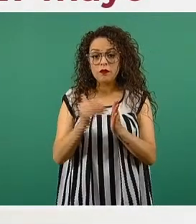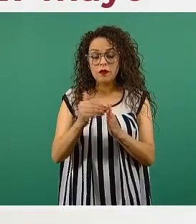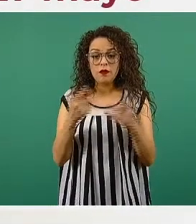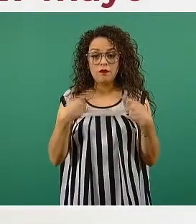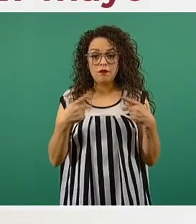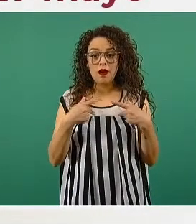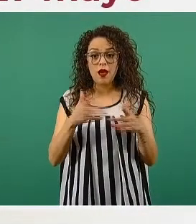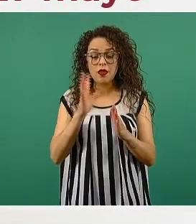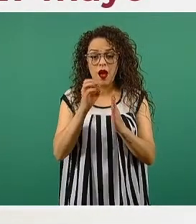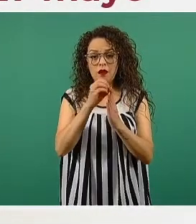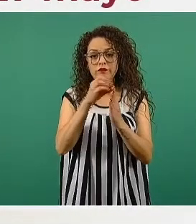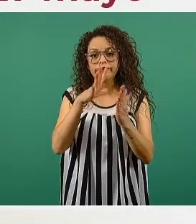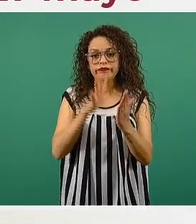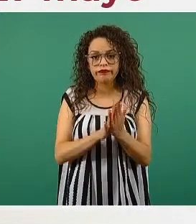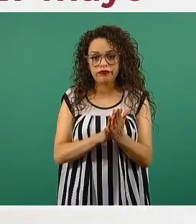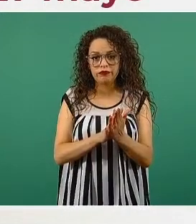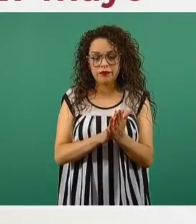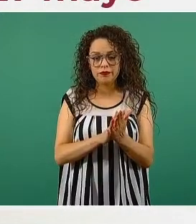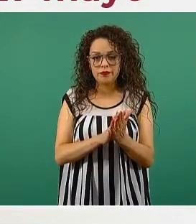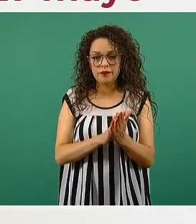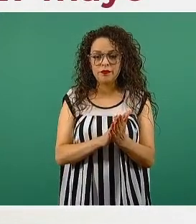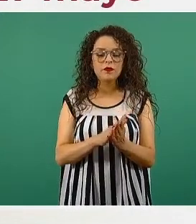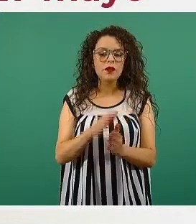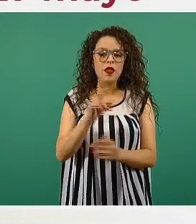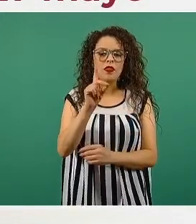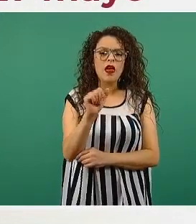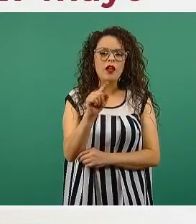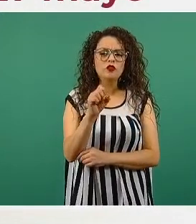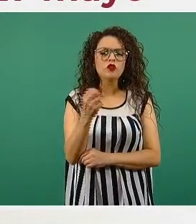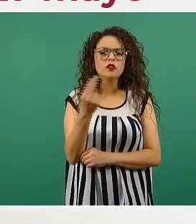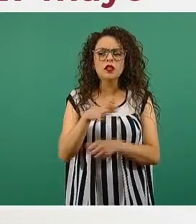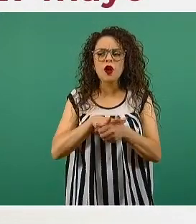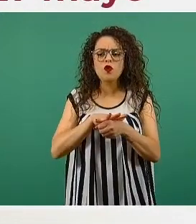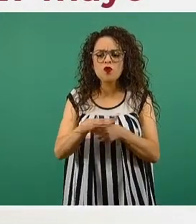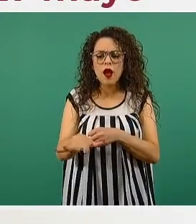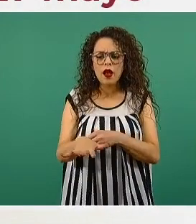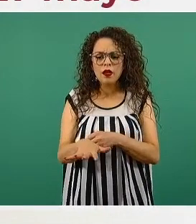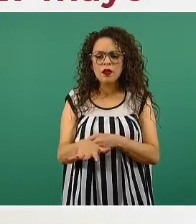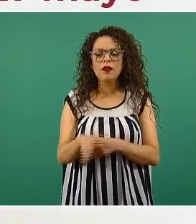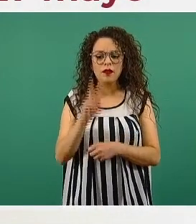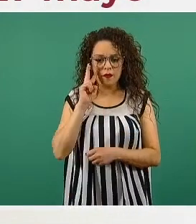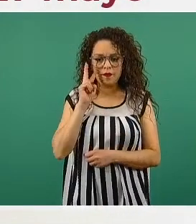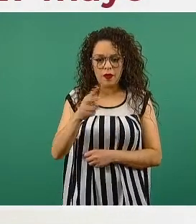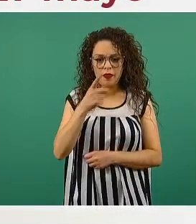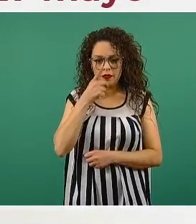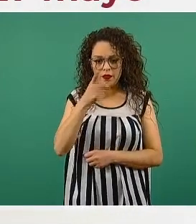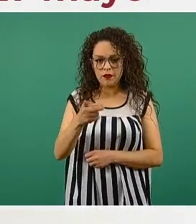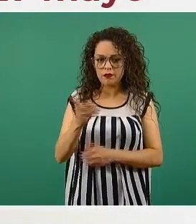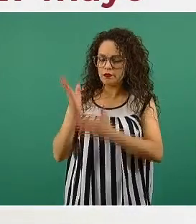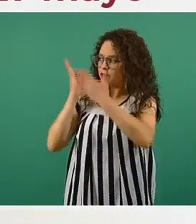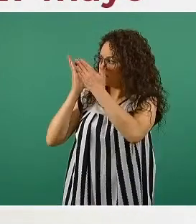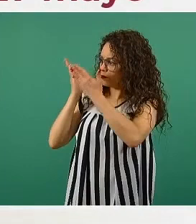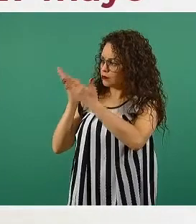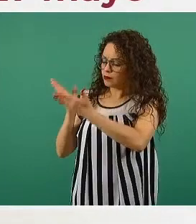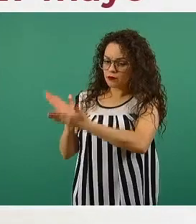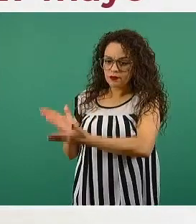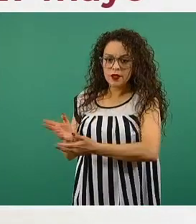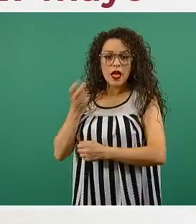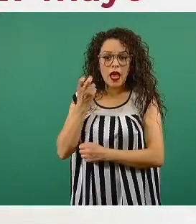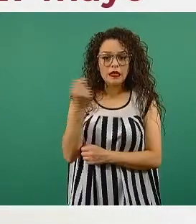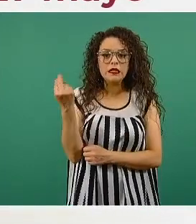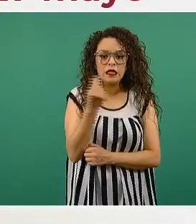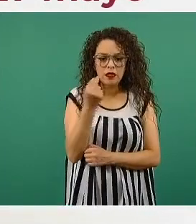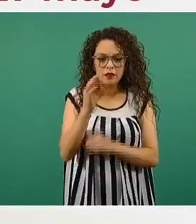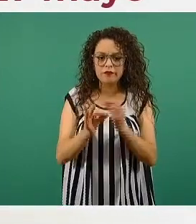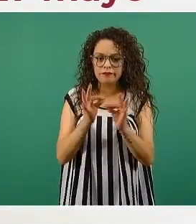personas preregistradas. Los únicos datos que necesitan son los que se mencionan aquí en la diapositiva. Y una parte que es muy importante también